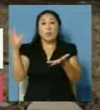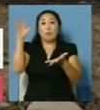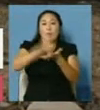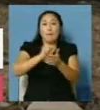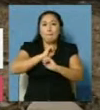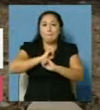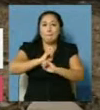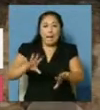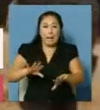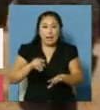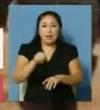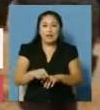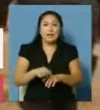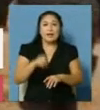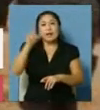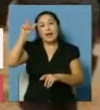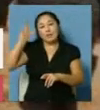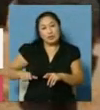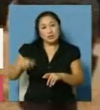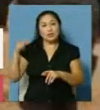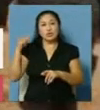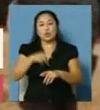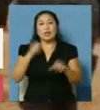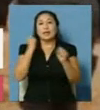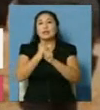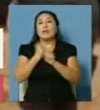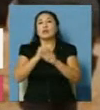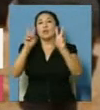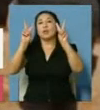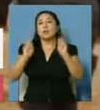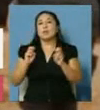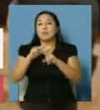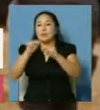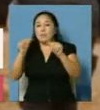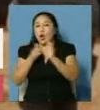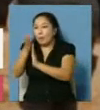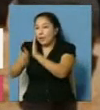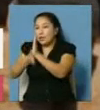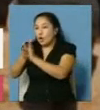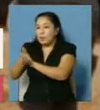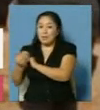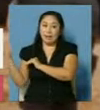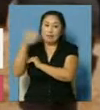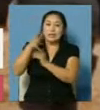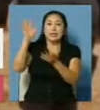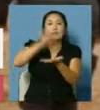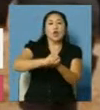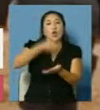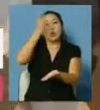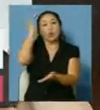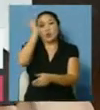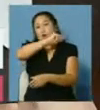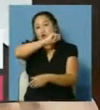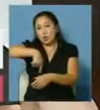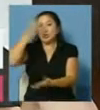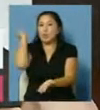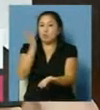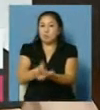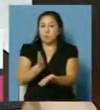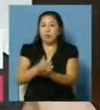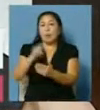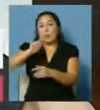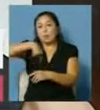tierras. Y aquel que trabaja sobre el tema de la toma de tierras va a ser sancionado. O sea, no va a poder